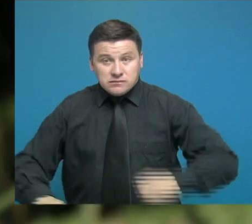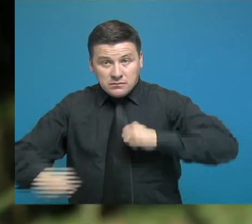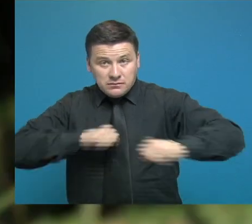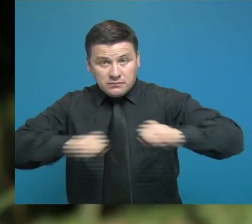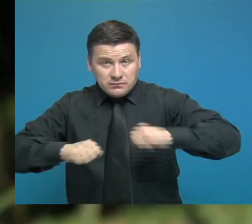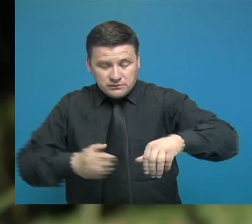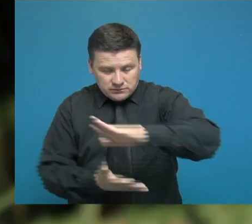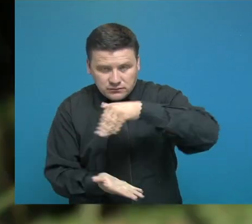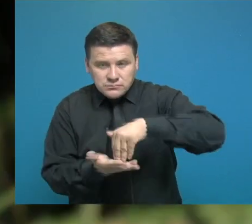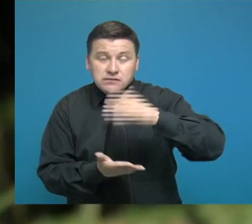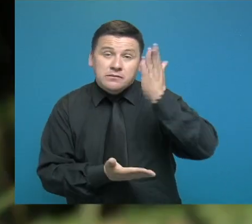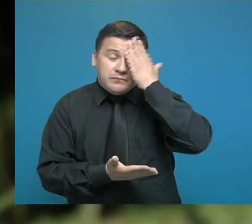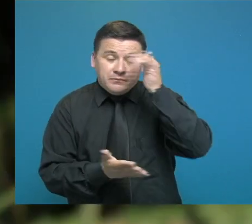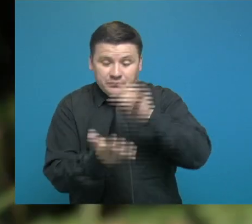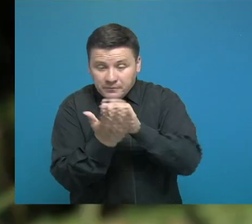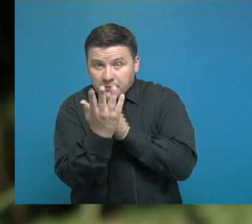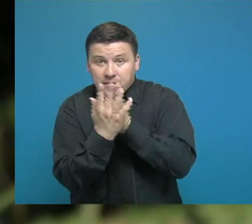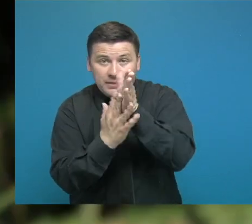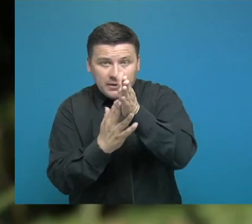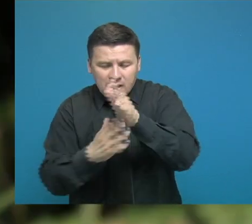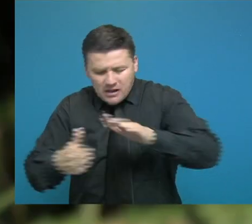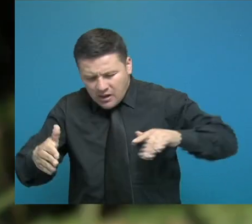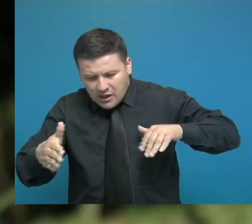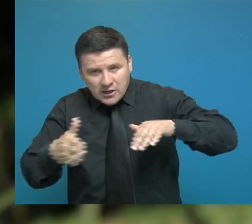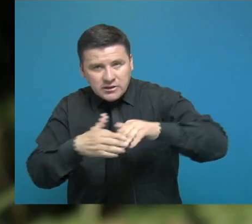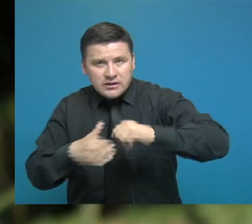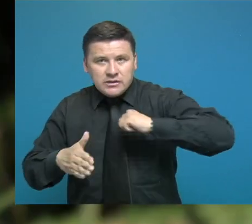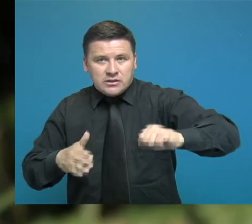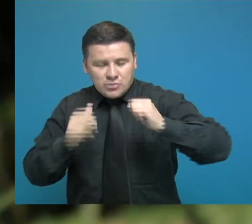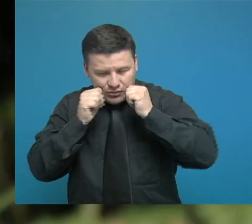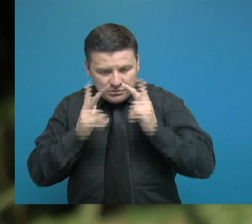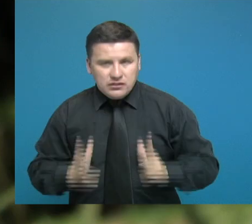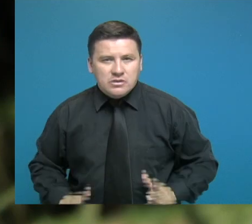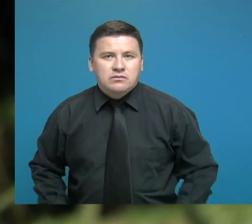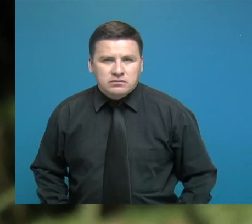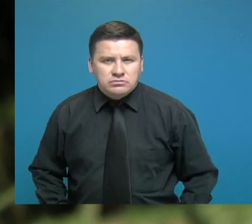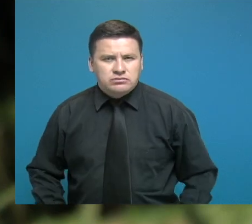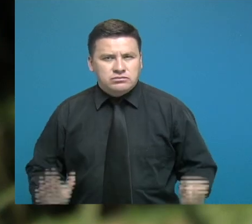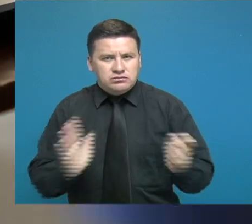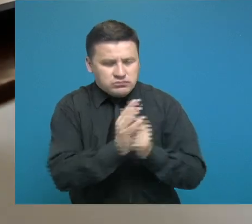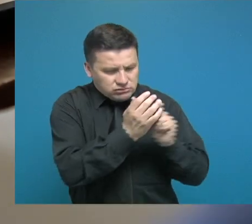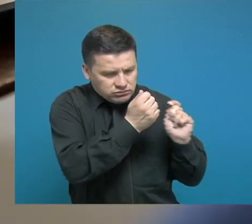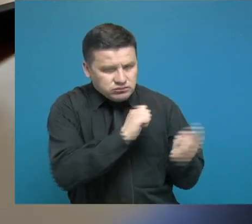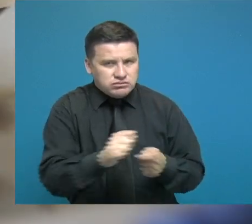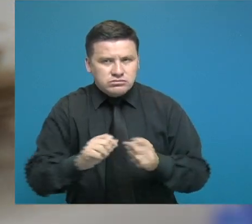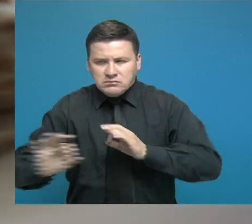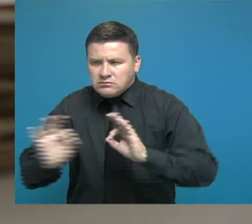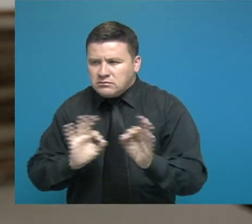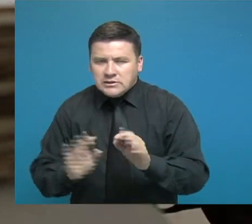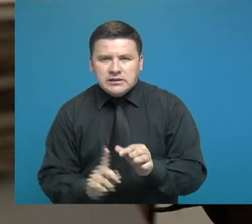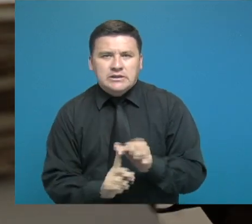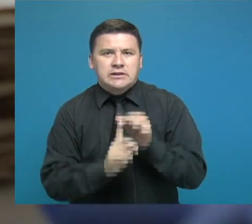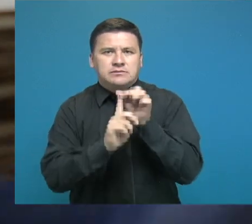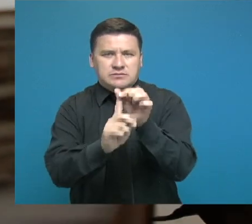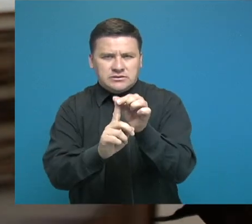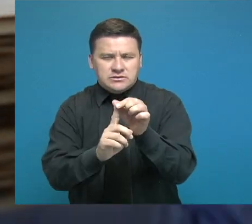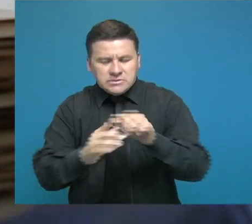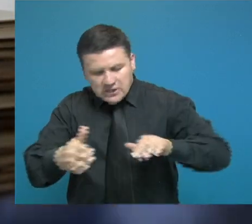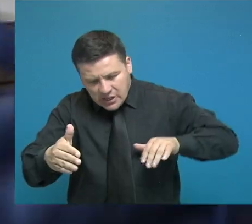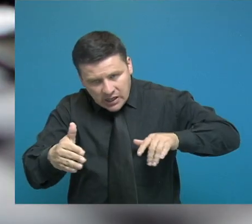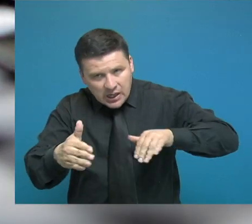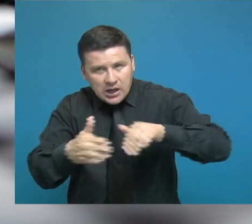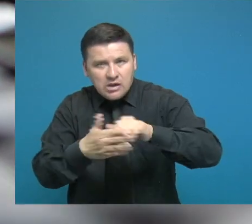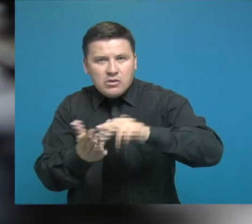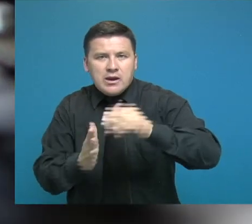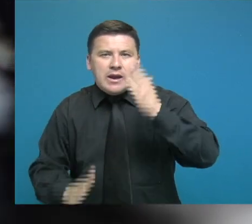La misión del Centro Nacional de Memoria Histórica a través de la Dirección de Archivos de Derechos Humanos es llevar a cabo un registro especial